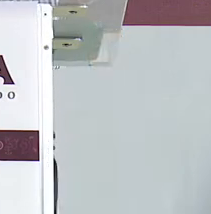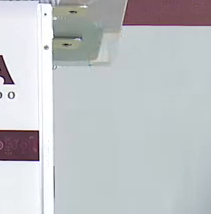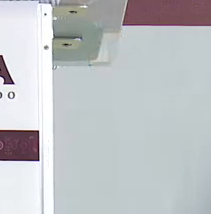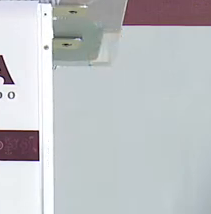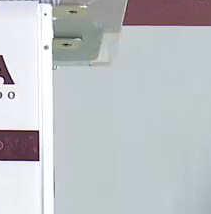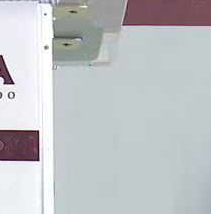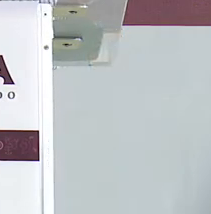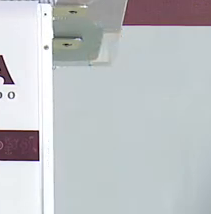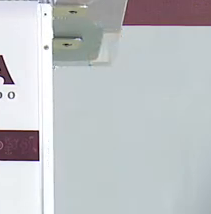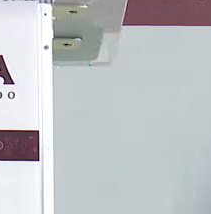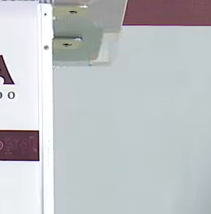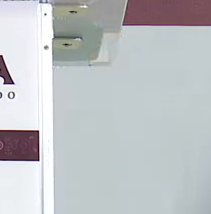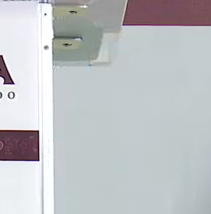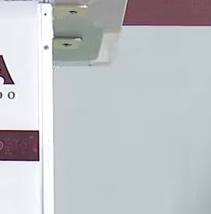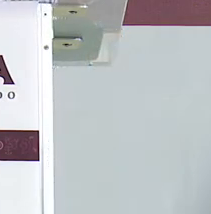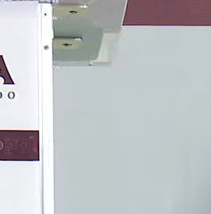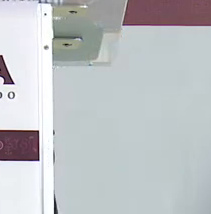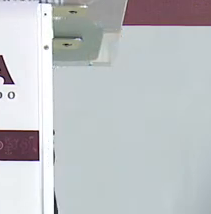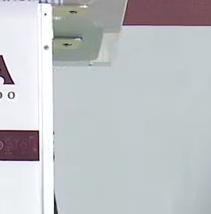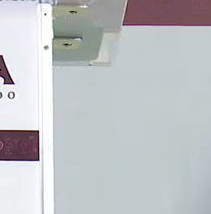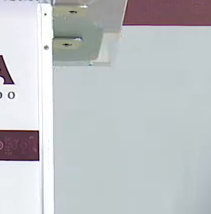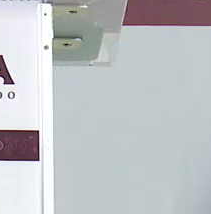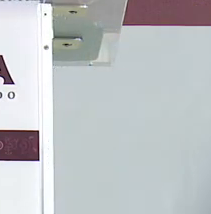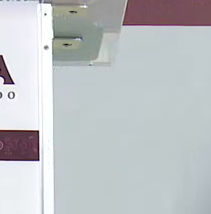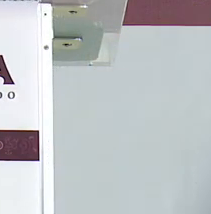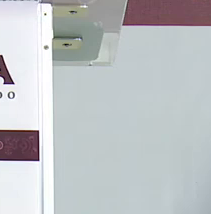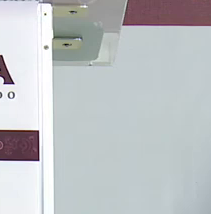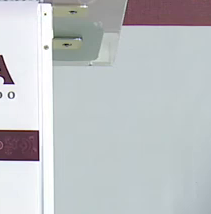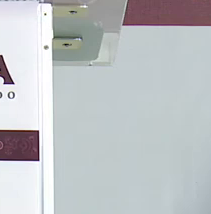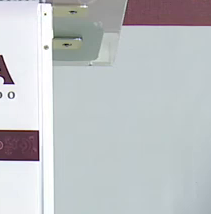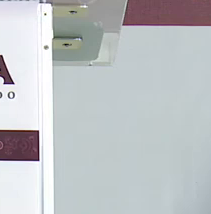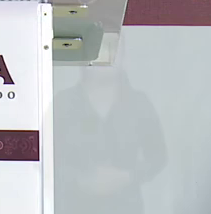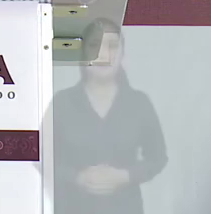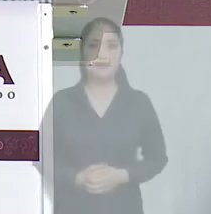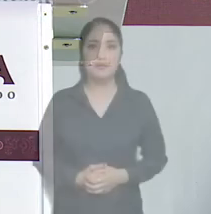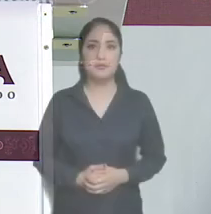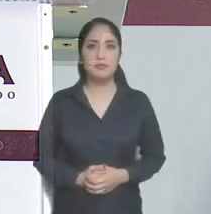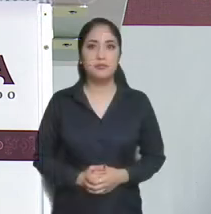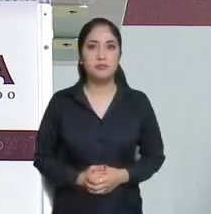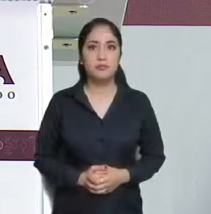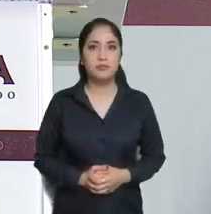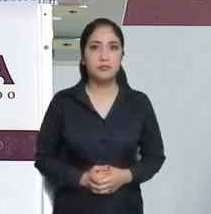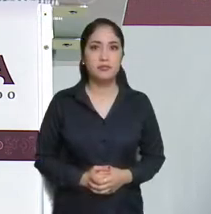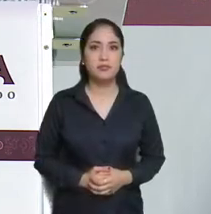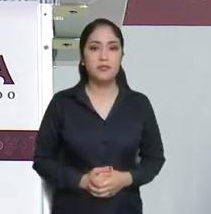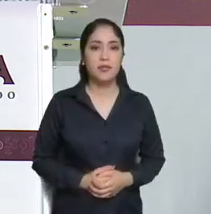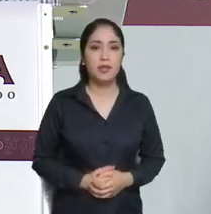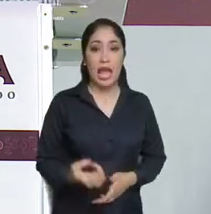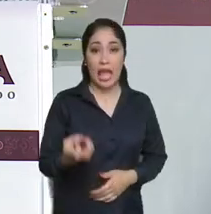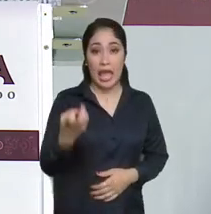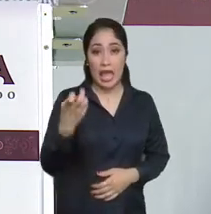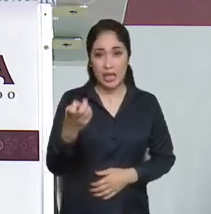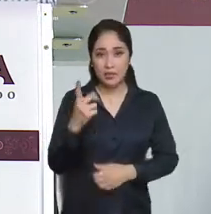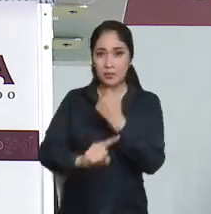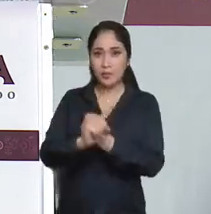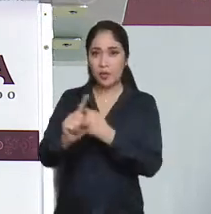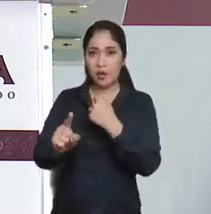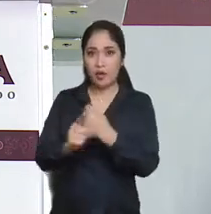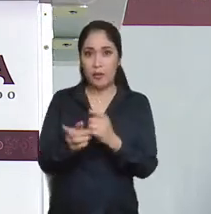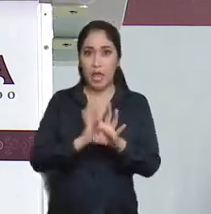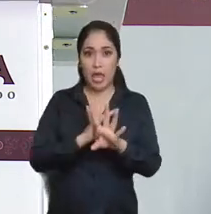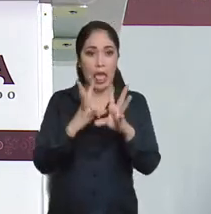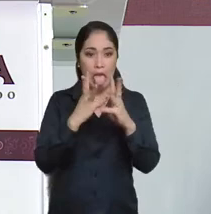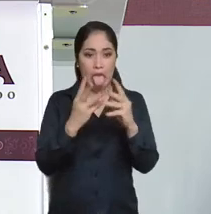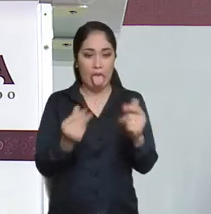lamentablemente, el tema de violencia familiar es un tema que no se ha logrado resolver de fondo. Los desaparecidos igual, pero